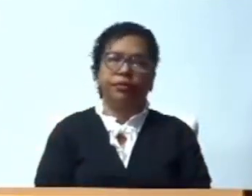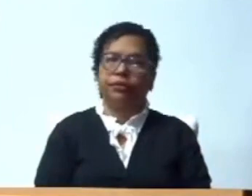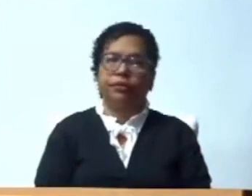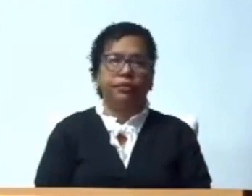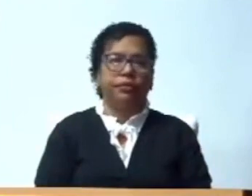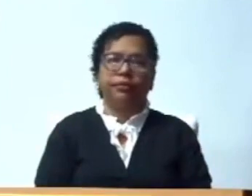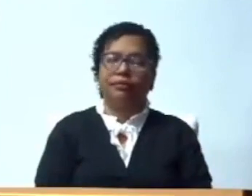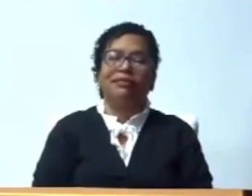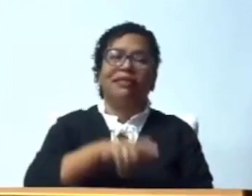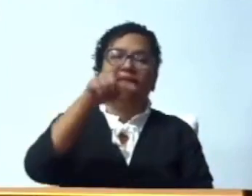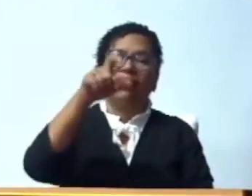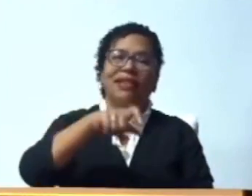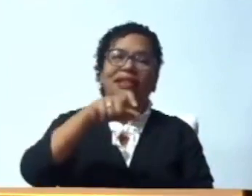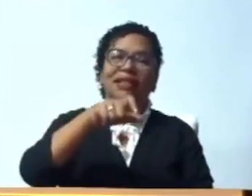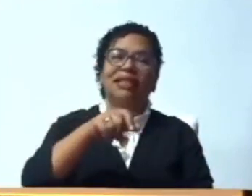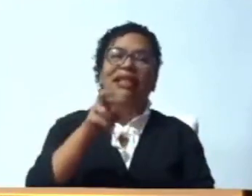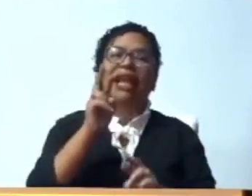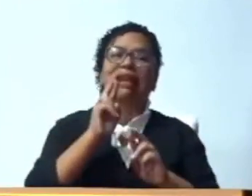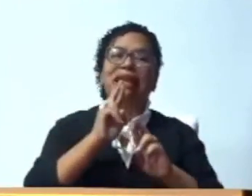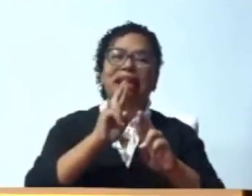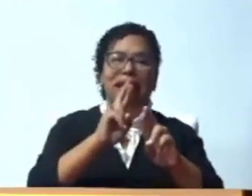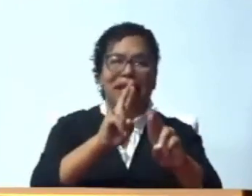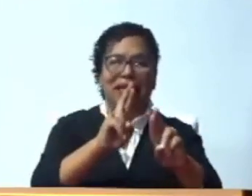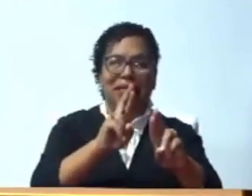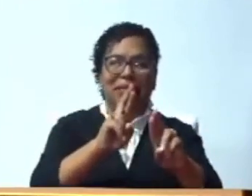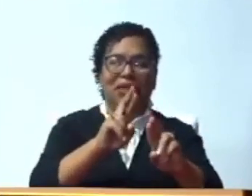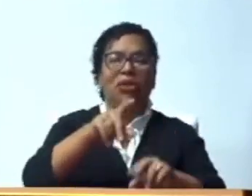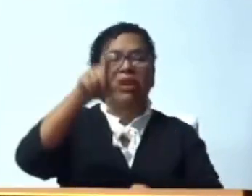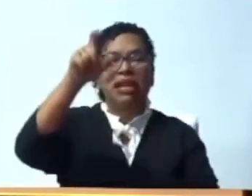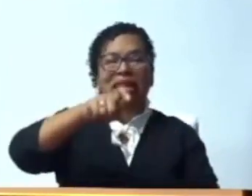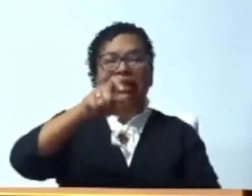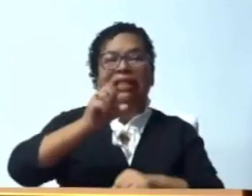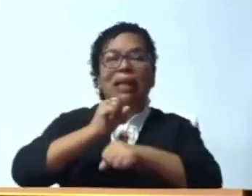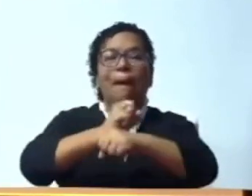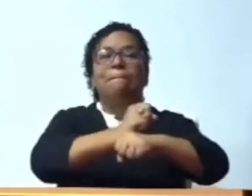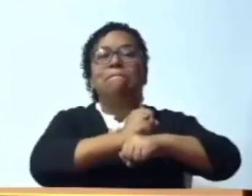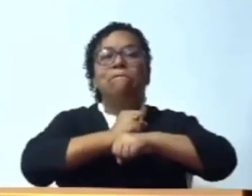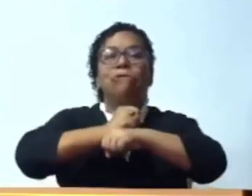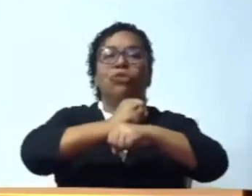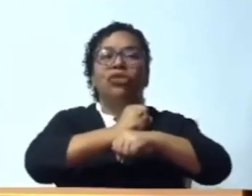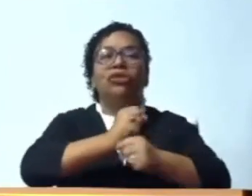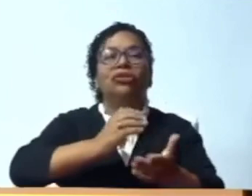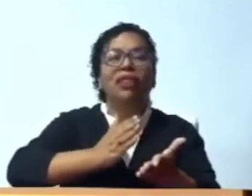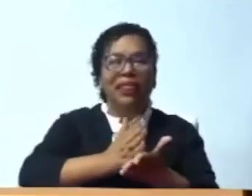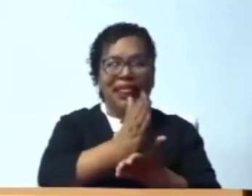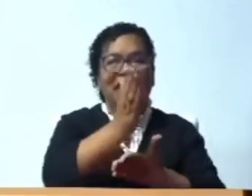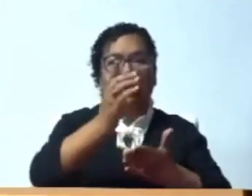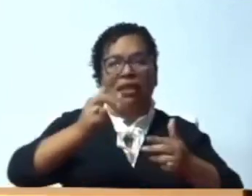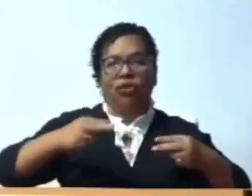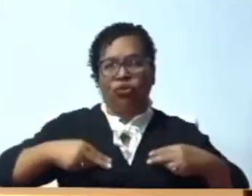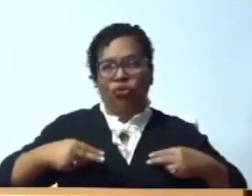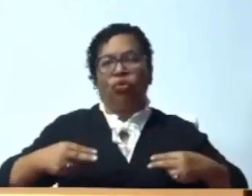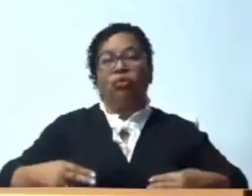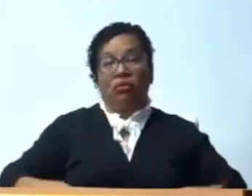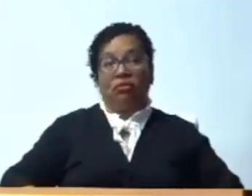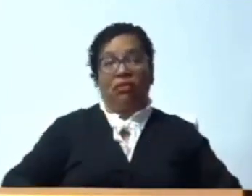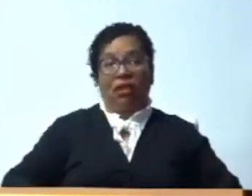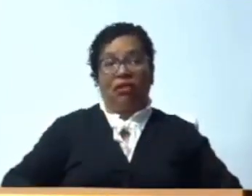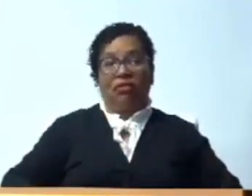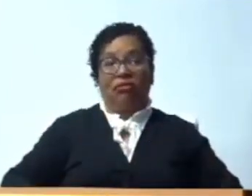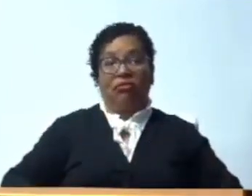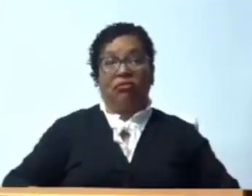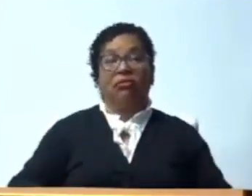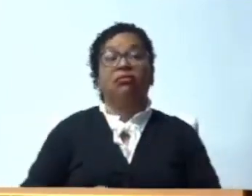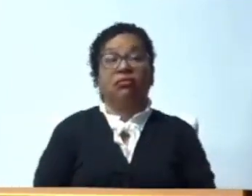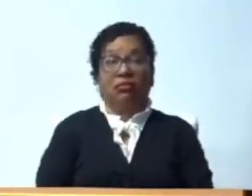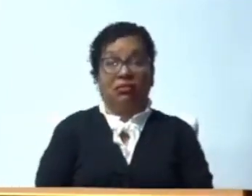respeto y la protección de los derechos humanos y las libertades fundamentales para funcionar